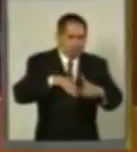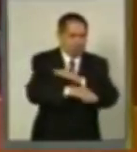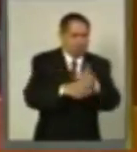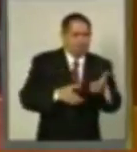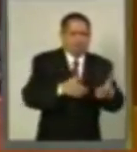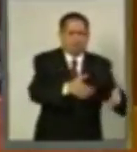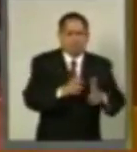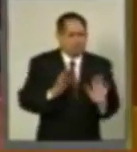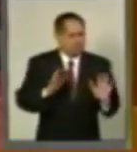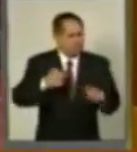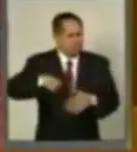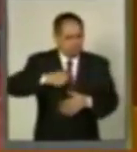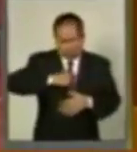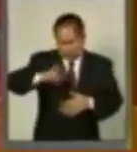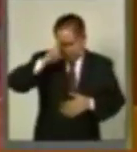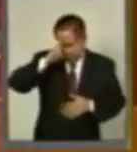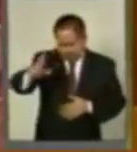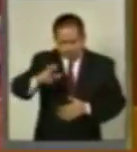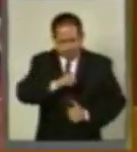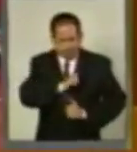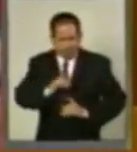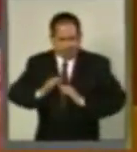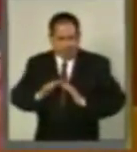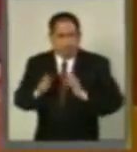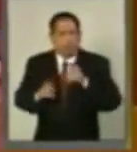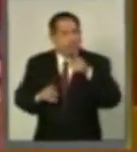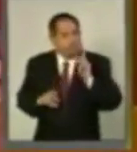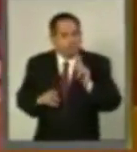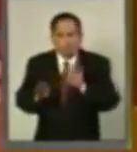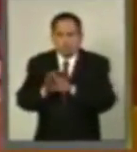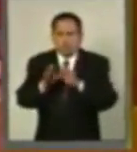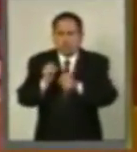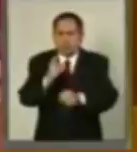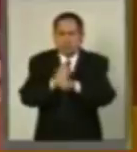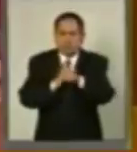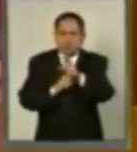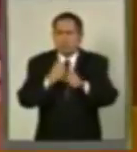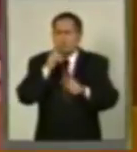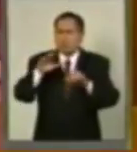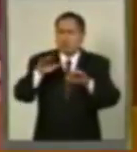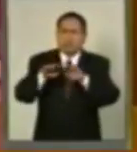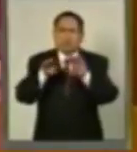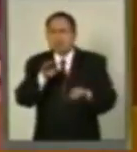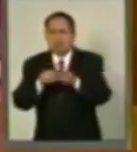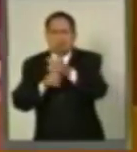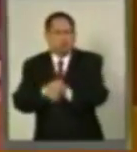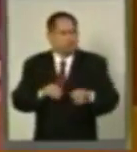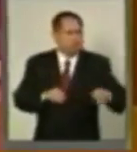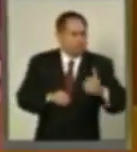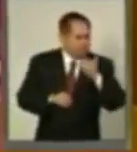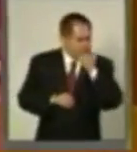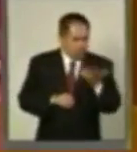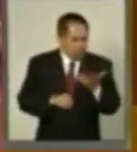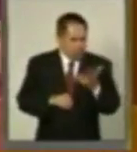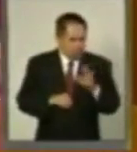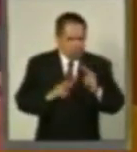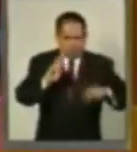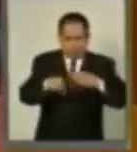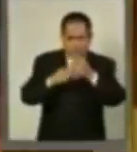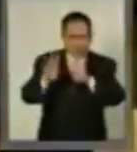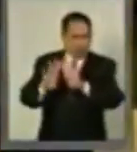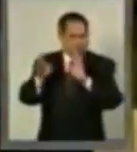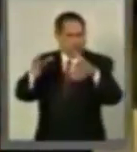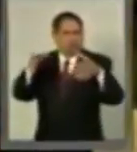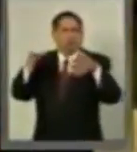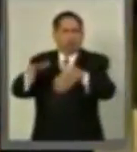quienes respetamos plenamente, en las tareas de seguridad pública, sino cómo regresa el ejército a los